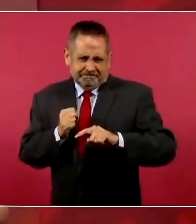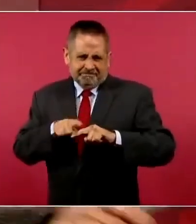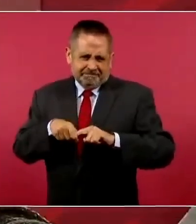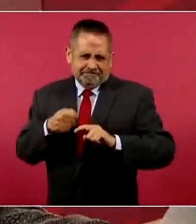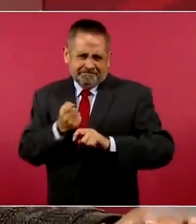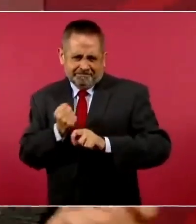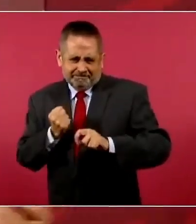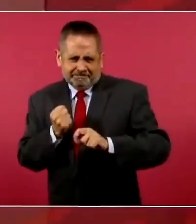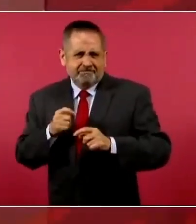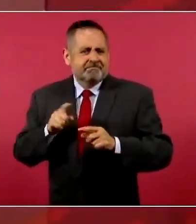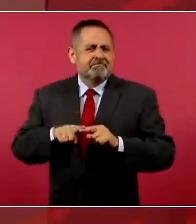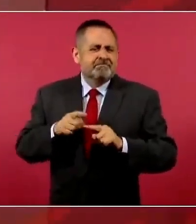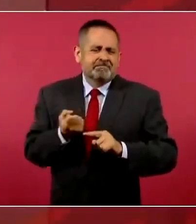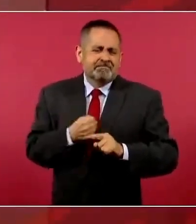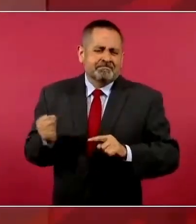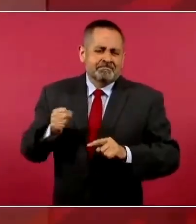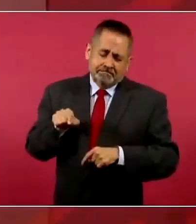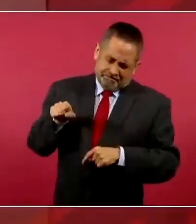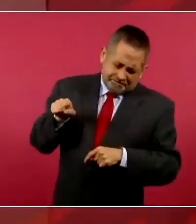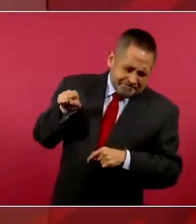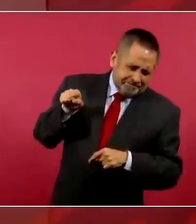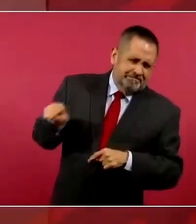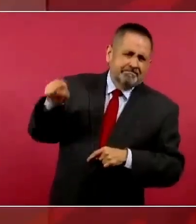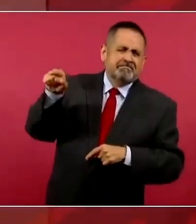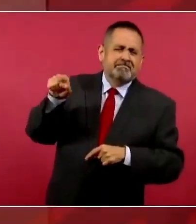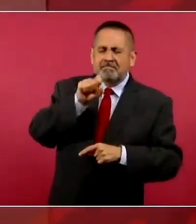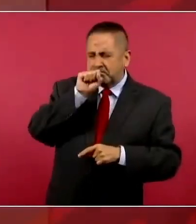¿De dónde viene eso?